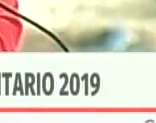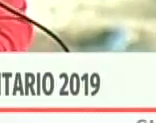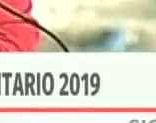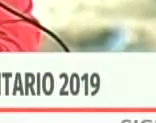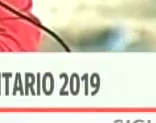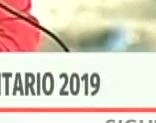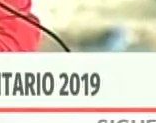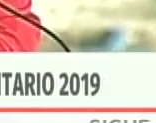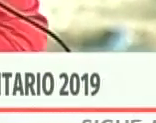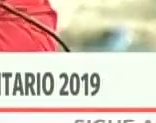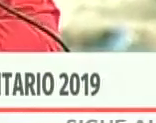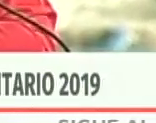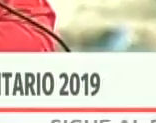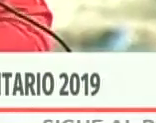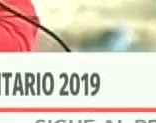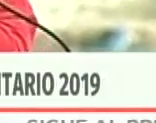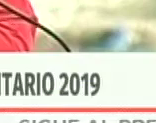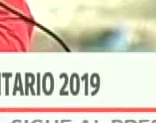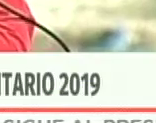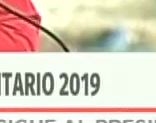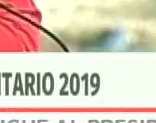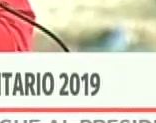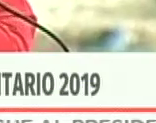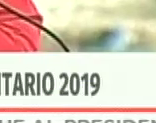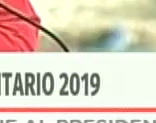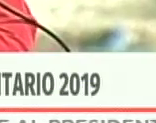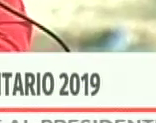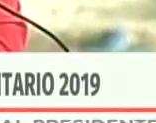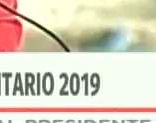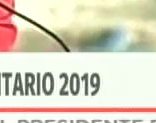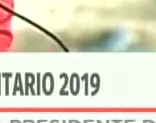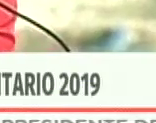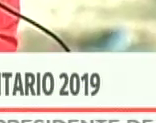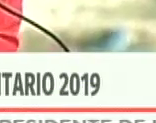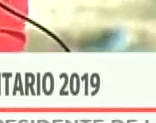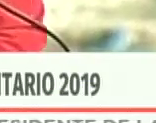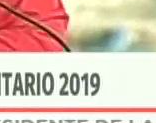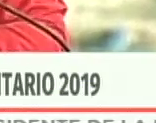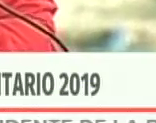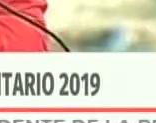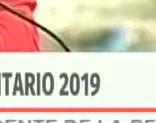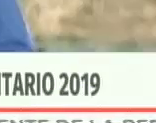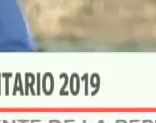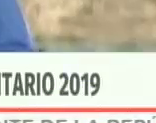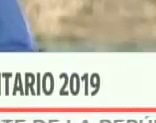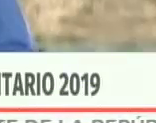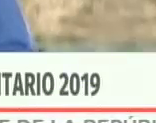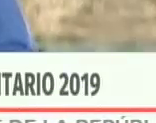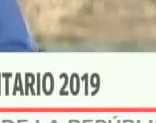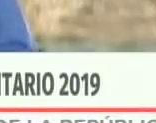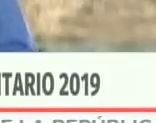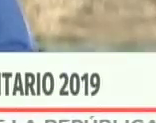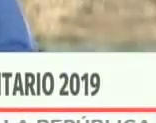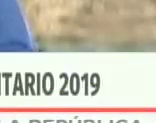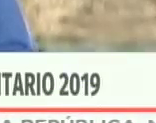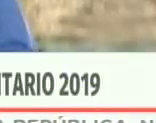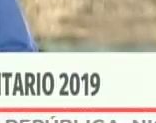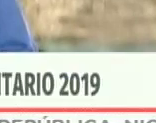es masificación. Y es lo que hemos garantizado hasta ahora, el derecho al deporte para todas y para todos. Vamos a hacer un pase